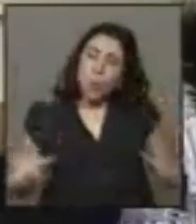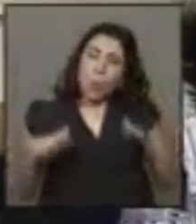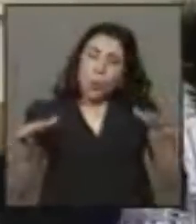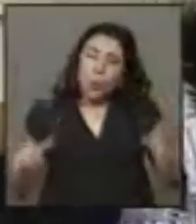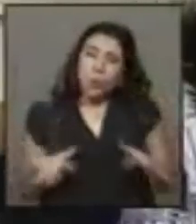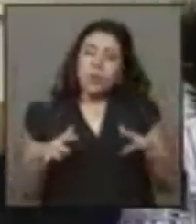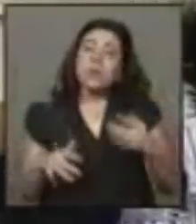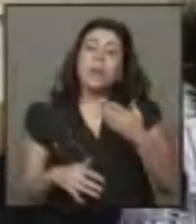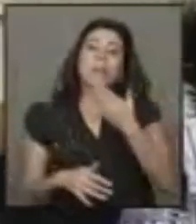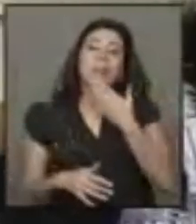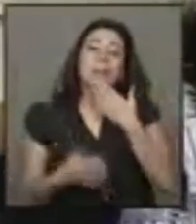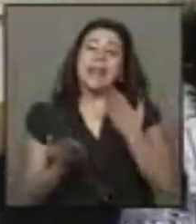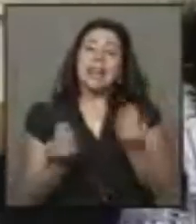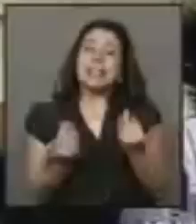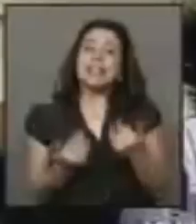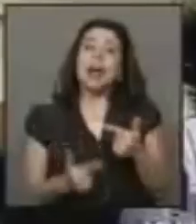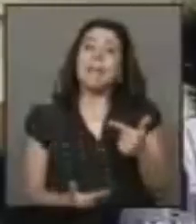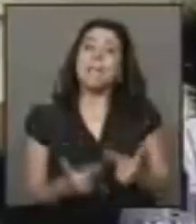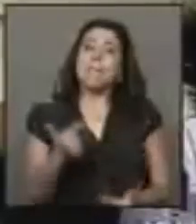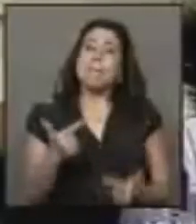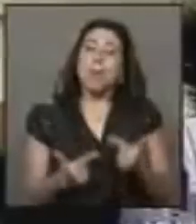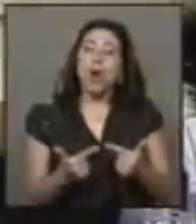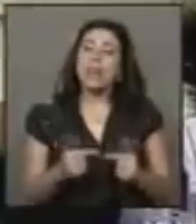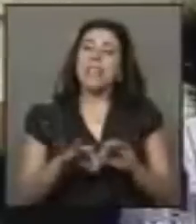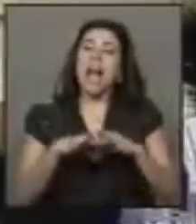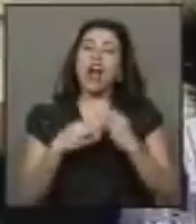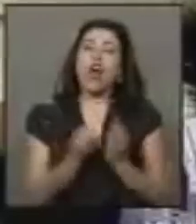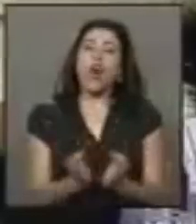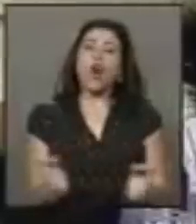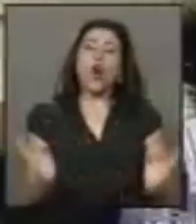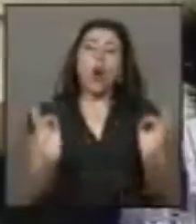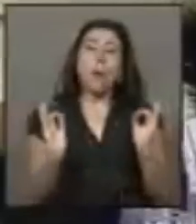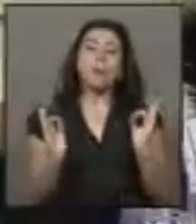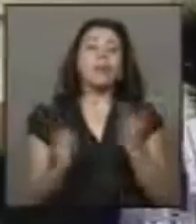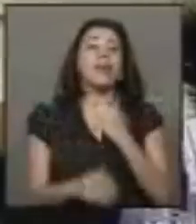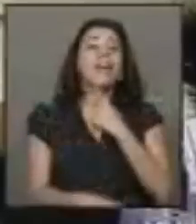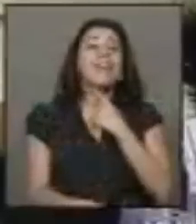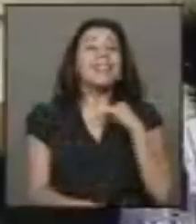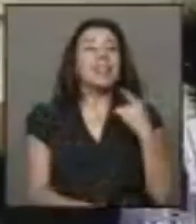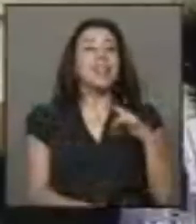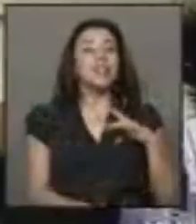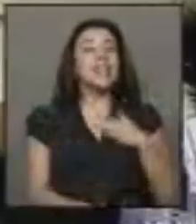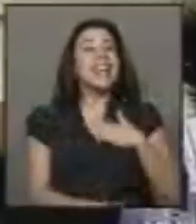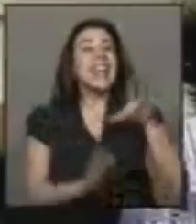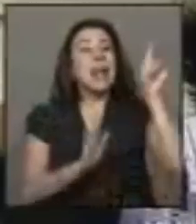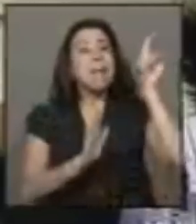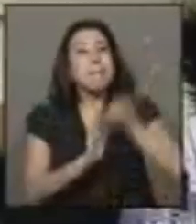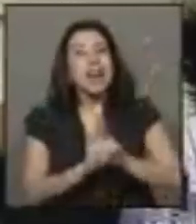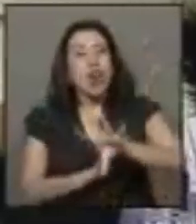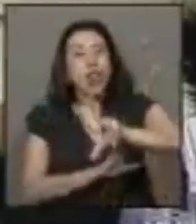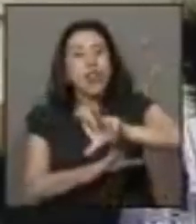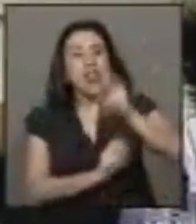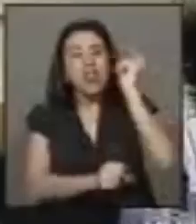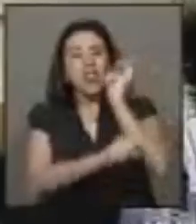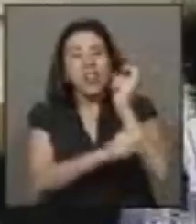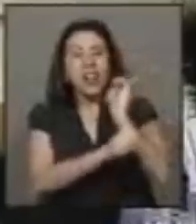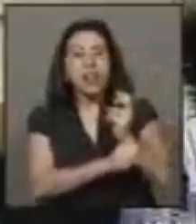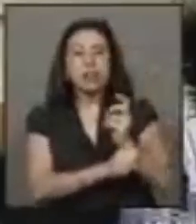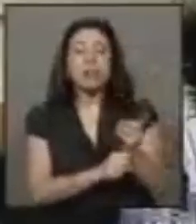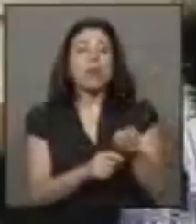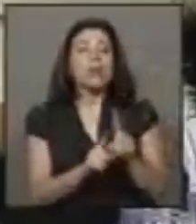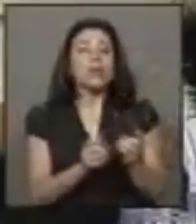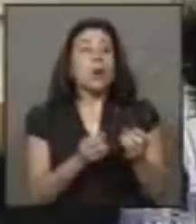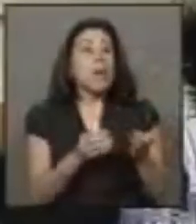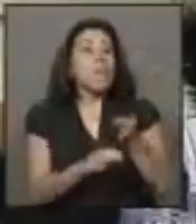dirigentes. También se requiere una política en su conjunto, porque el interés de los chilenos es que disminuya la delincuencia y que no se produzcan estos